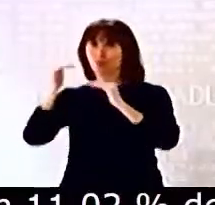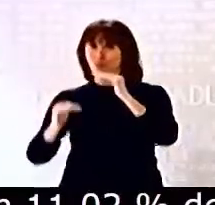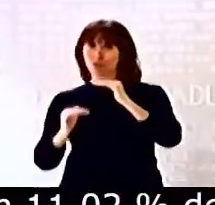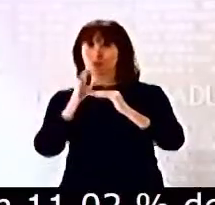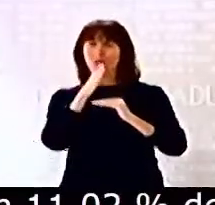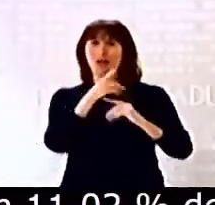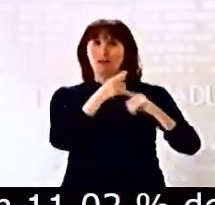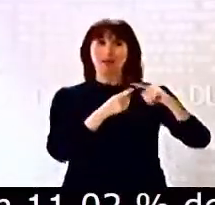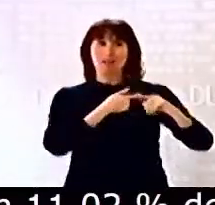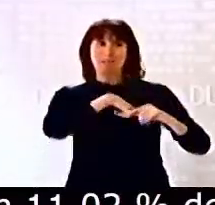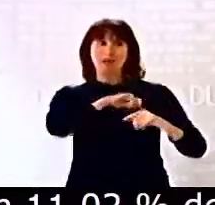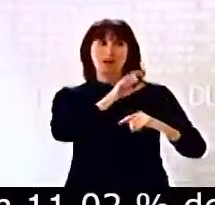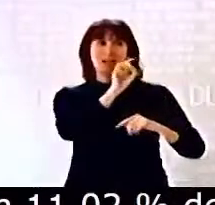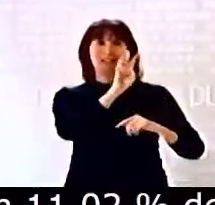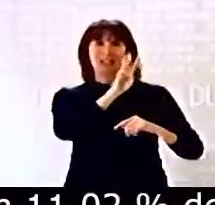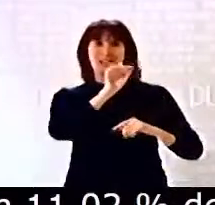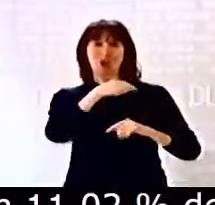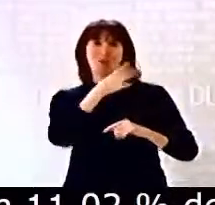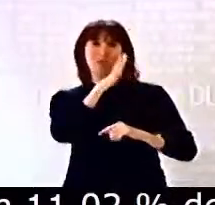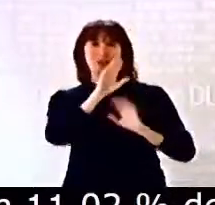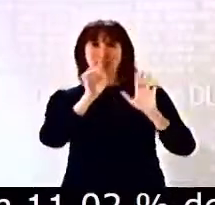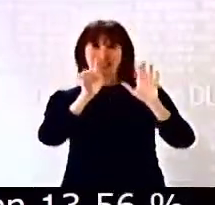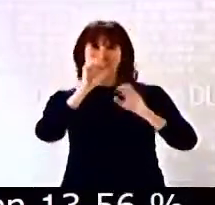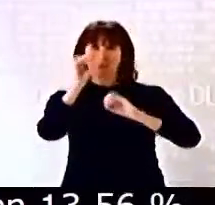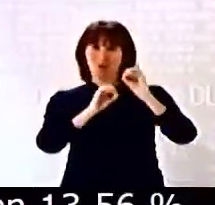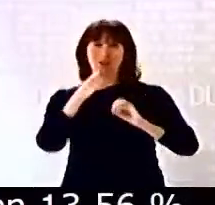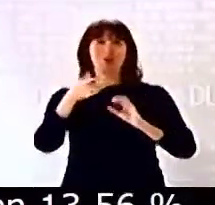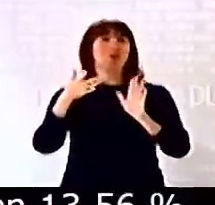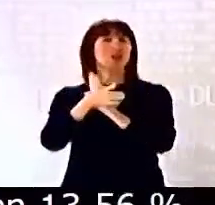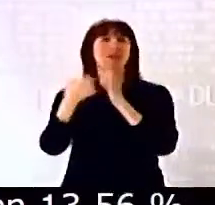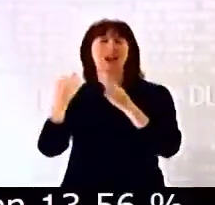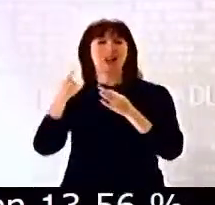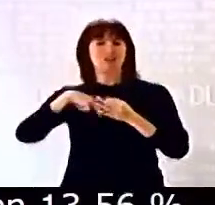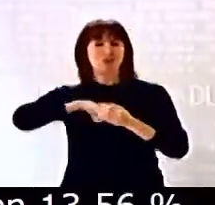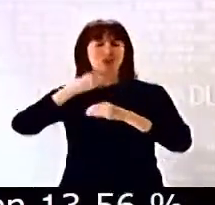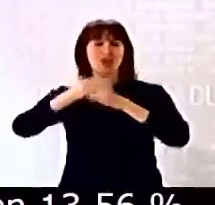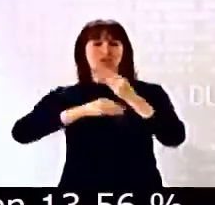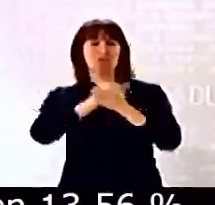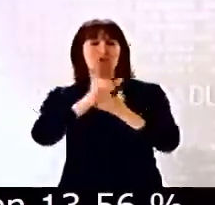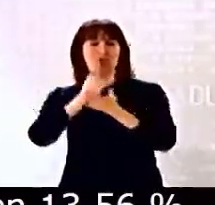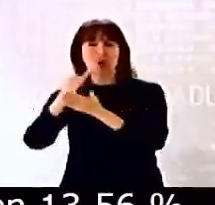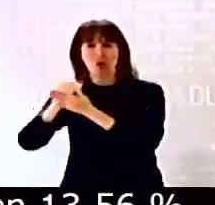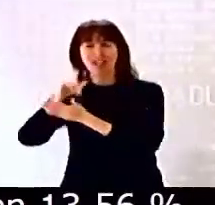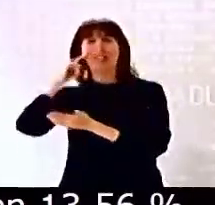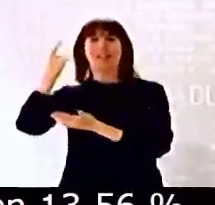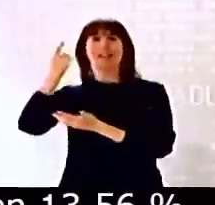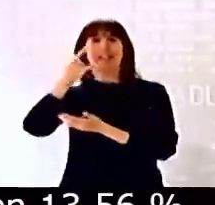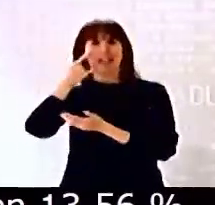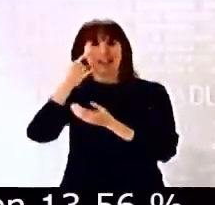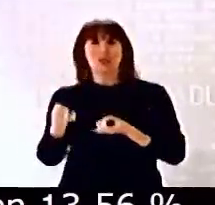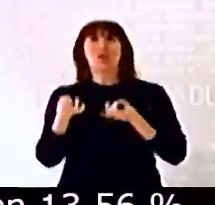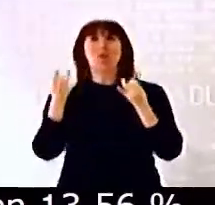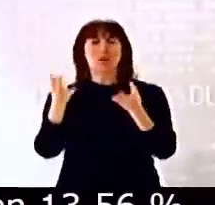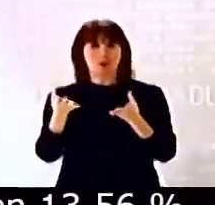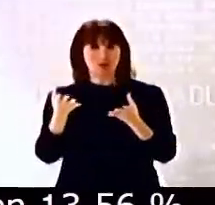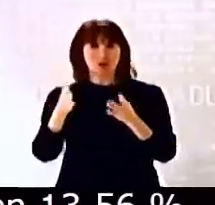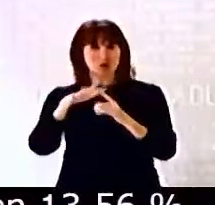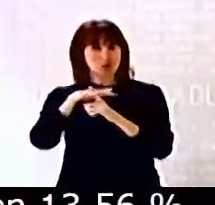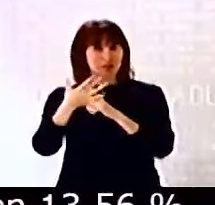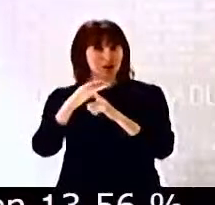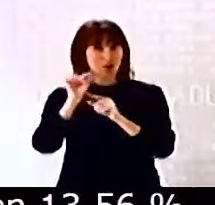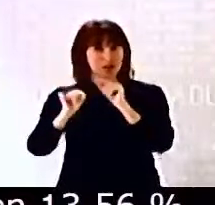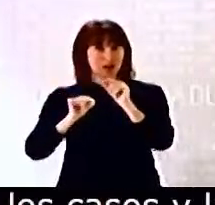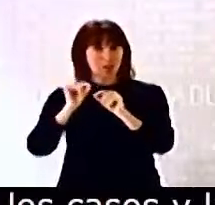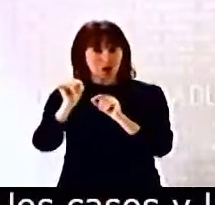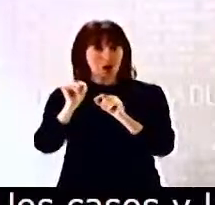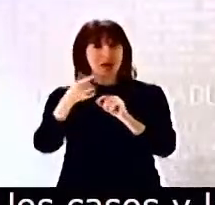13,56%. Quiere decir, estamos haciendo muchas pruebas, estamos detectando bien los casos y la sociedad